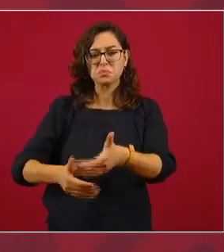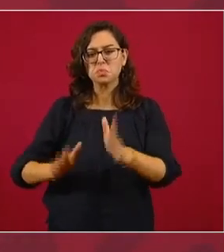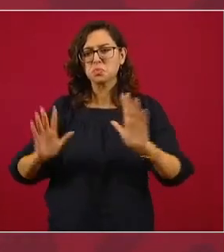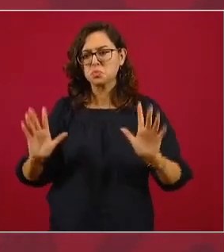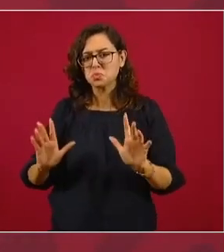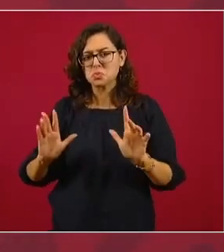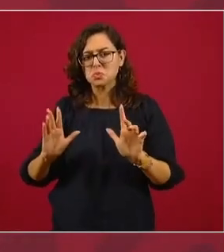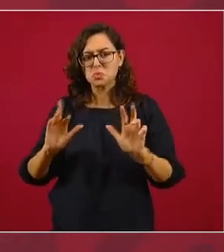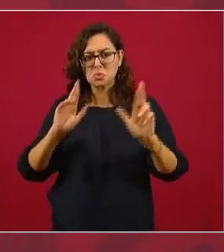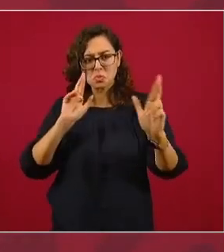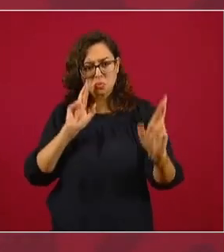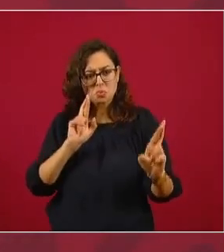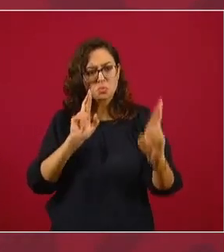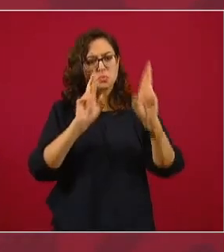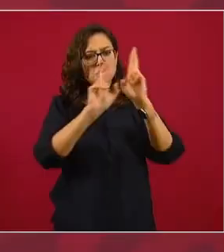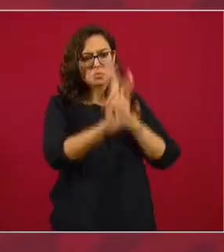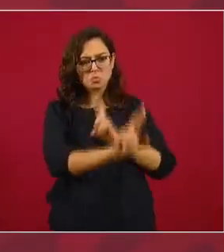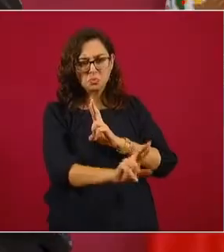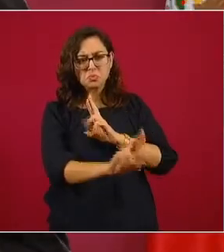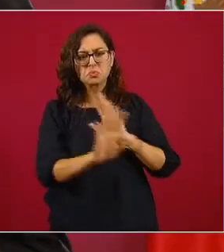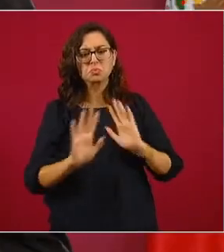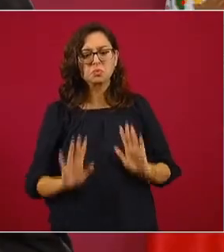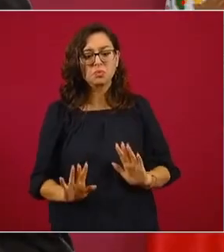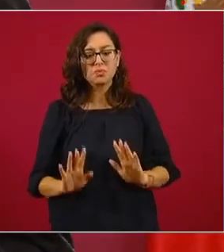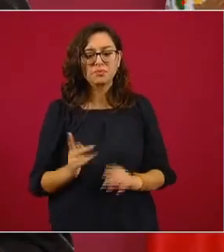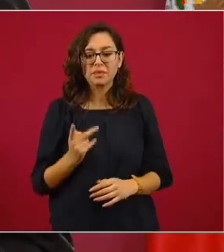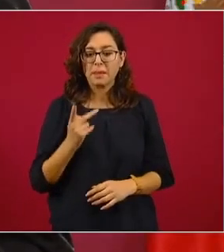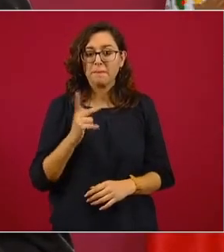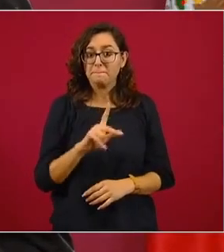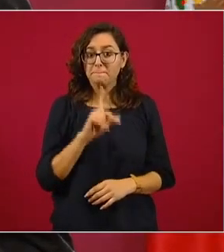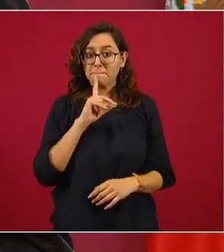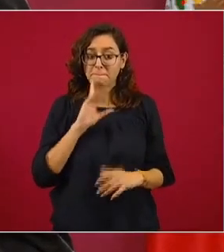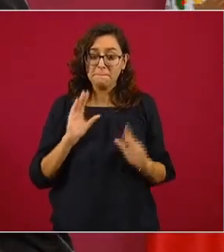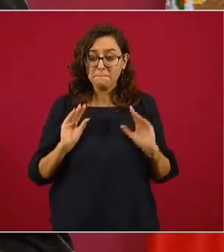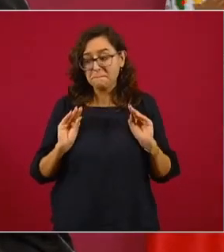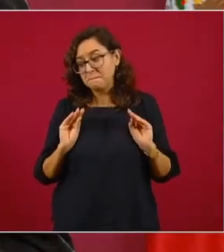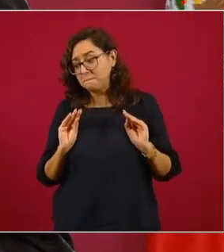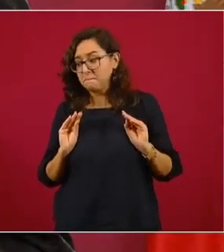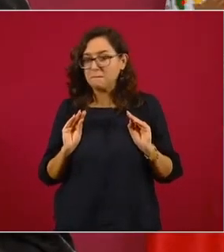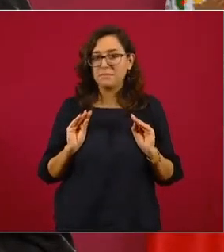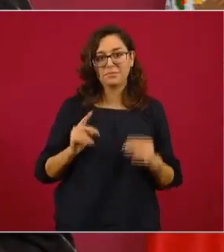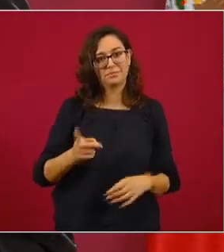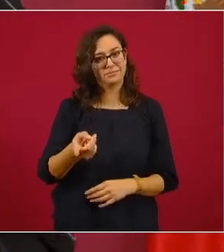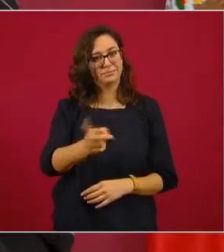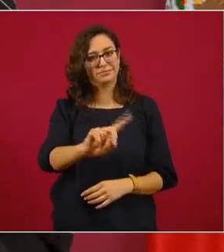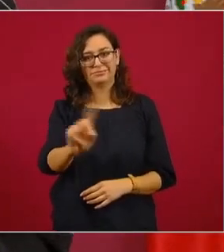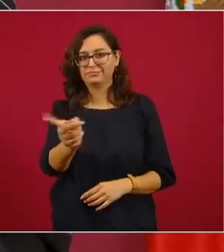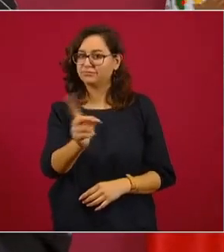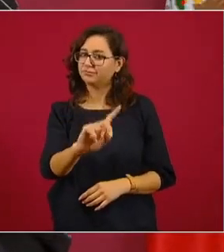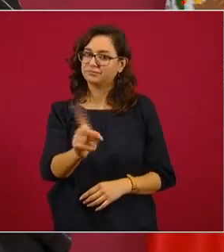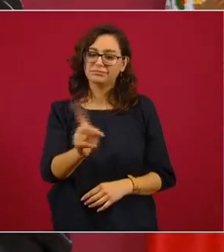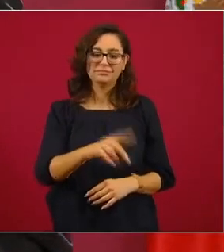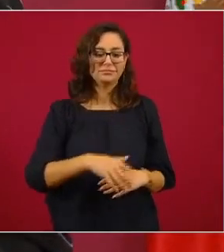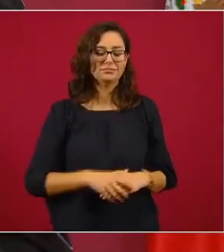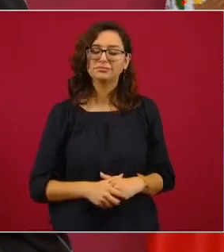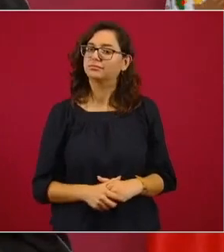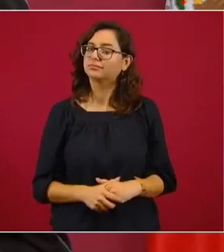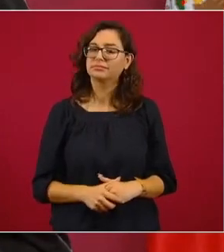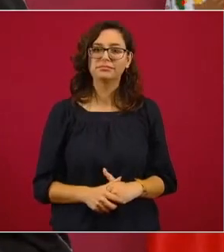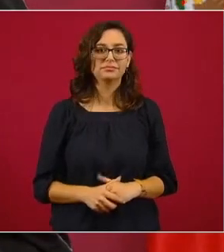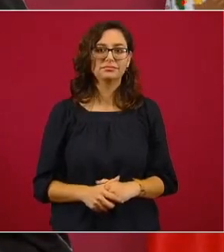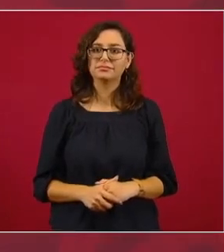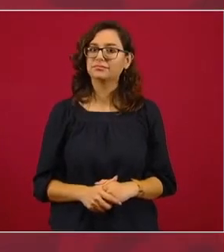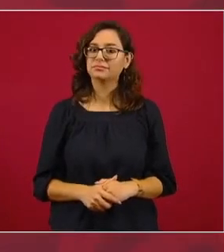respetarnos, pero no quedarnos callados. Es que nos afectó mucho